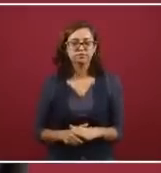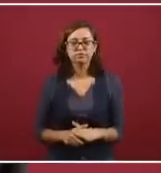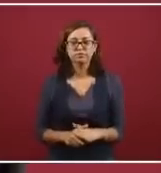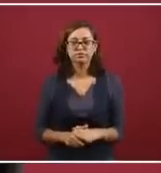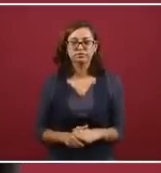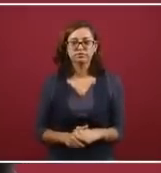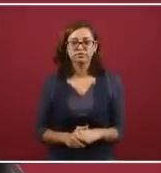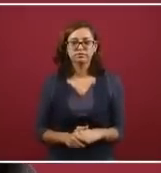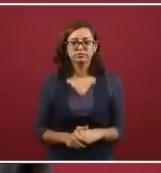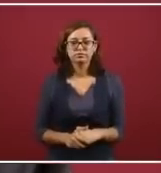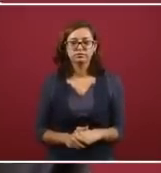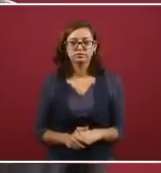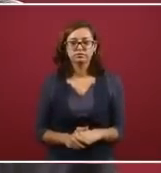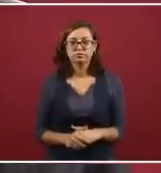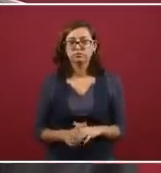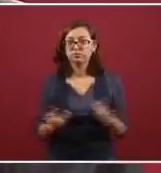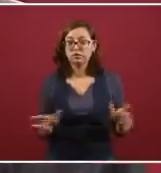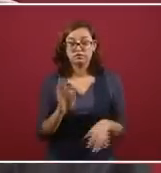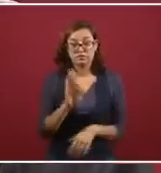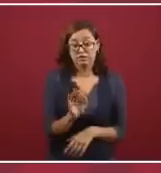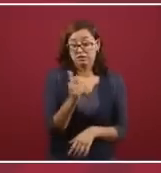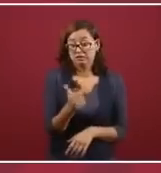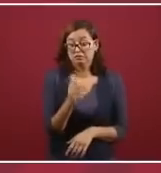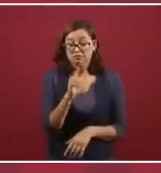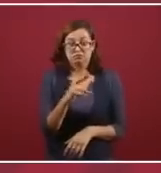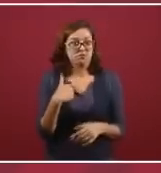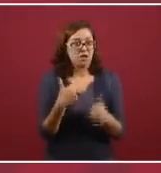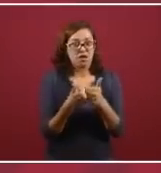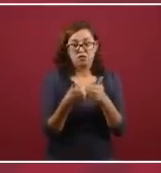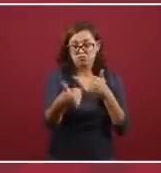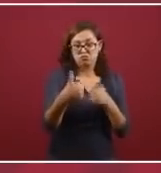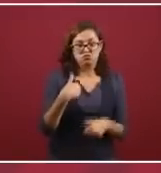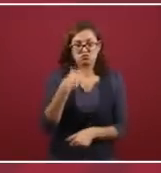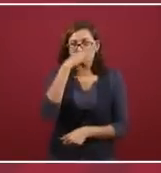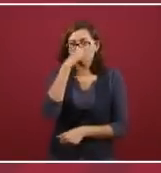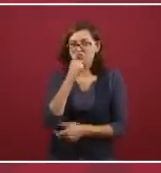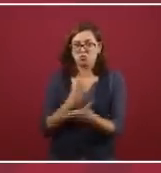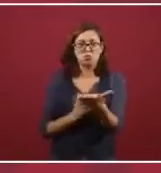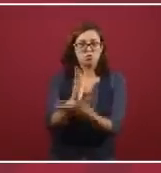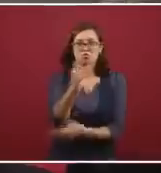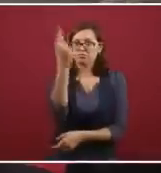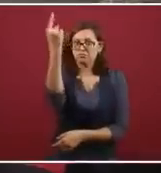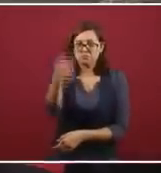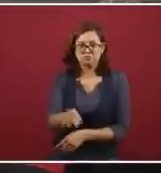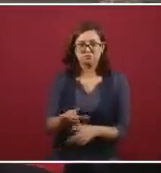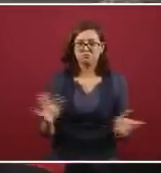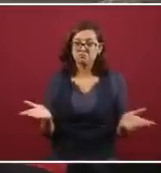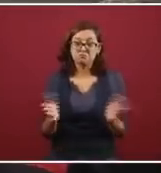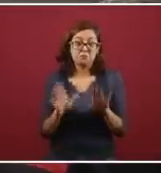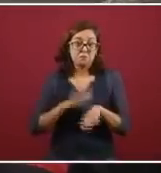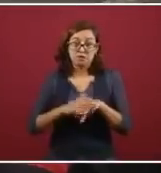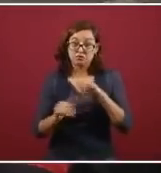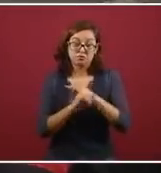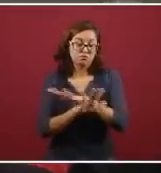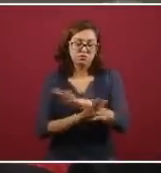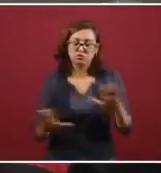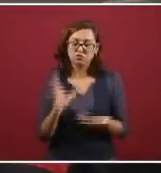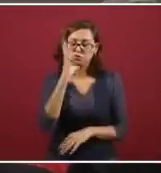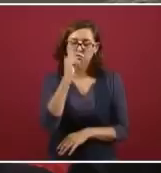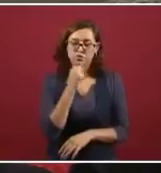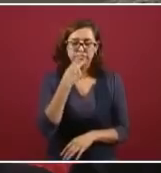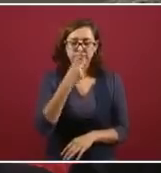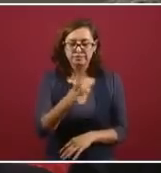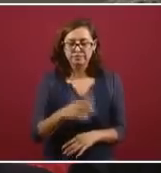una institución independiente, autónoma. No tengo más información al